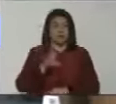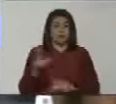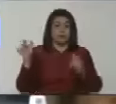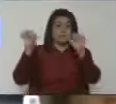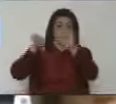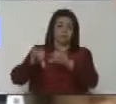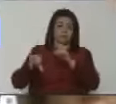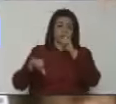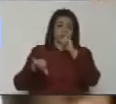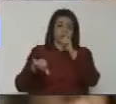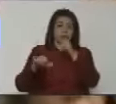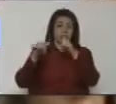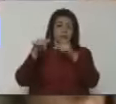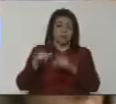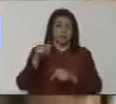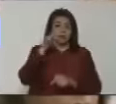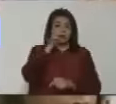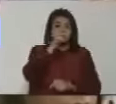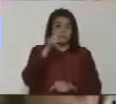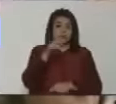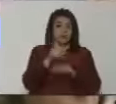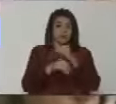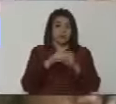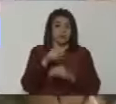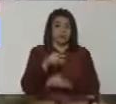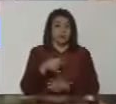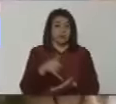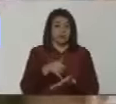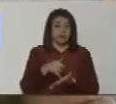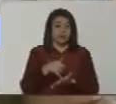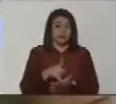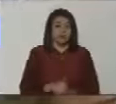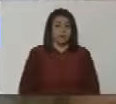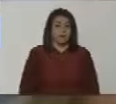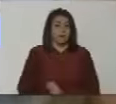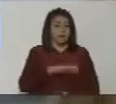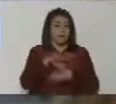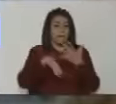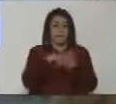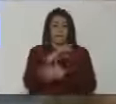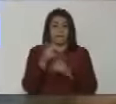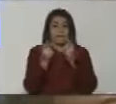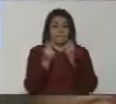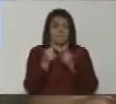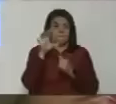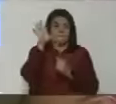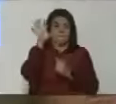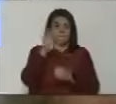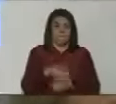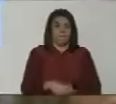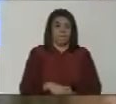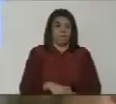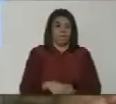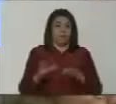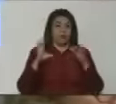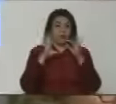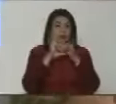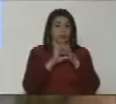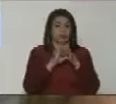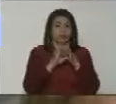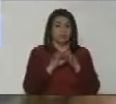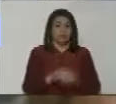daño le hace a esta población que es vulnerable. La crisis económica del país, asociado